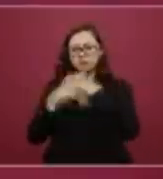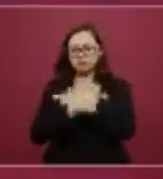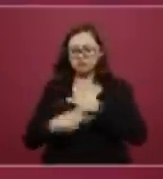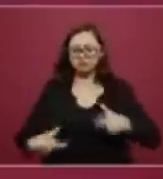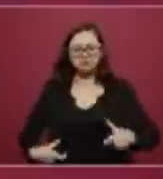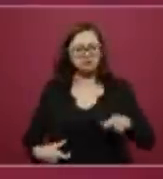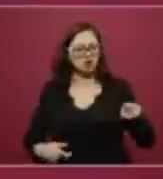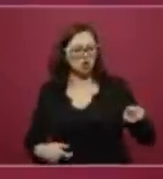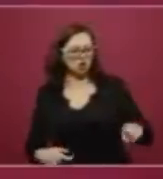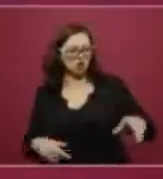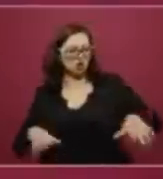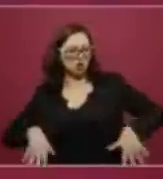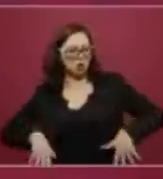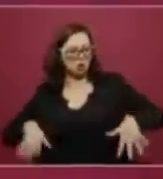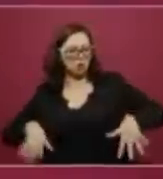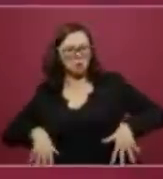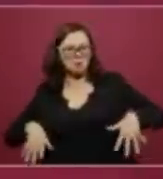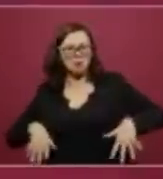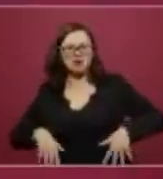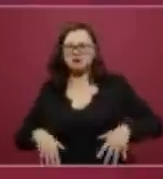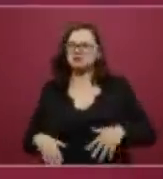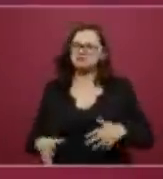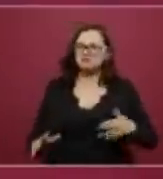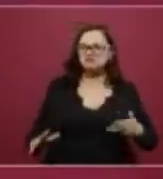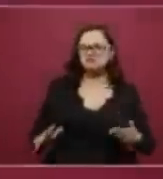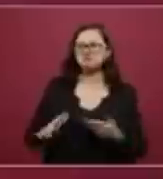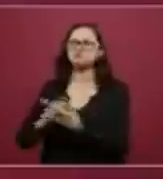porque en Chinameca